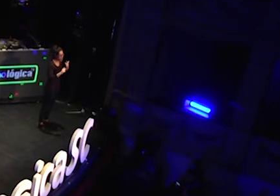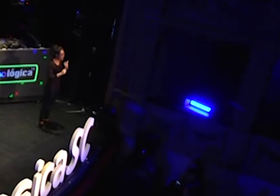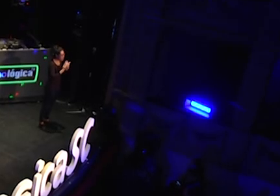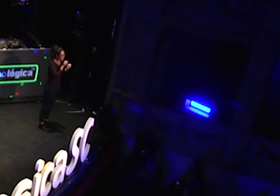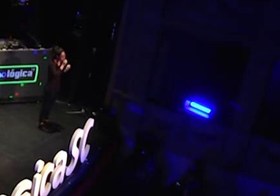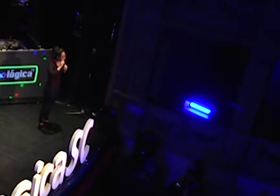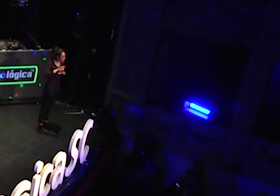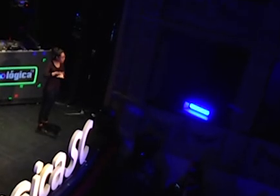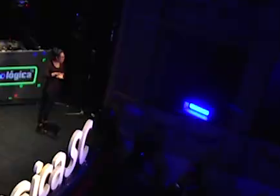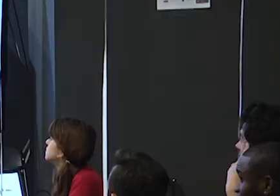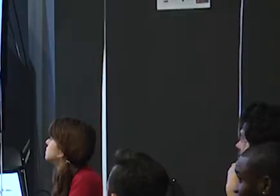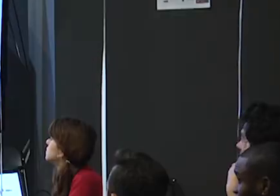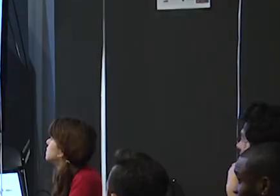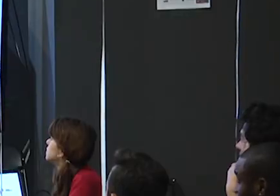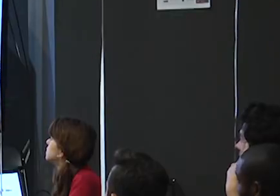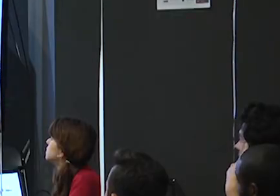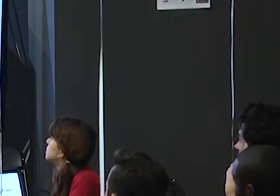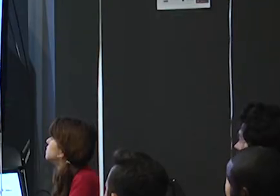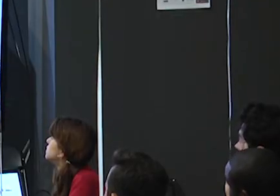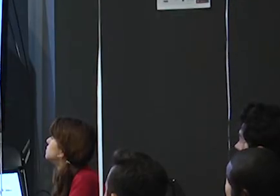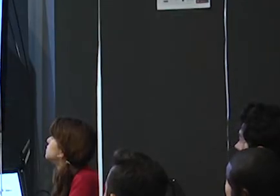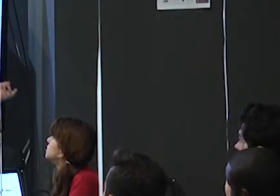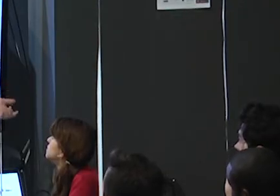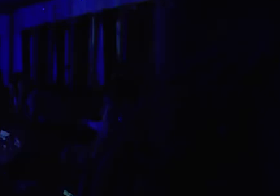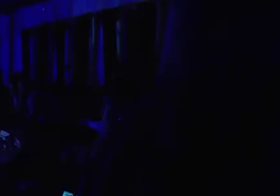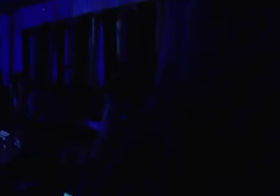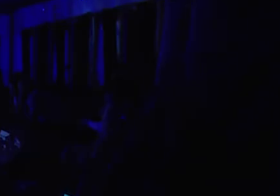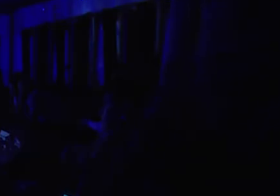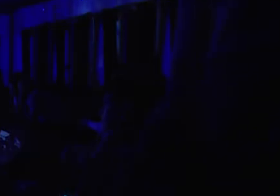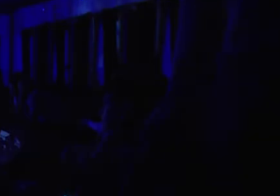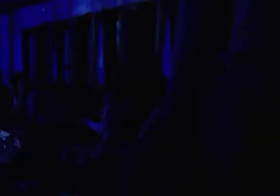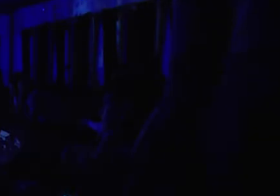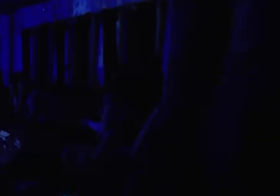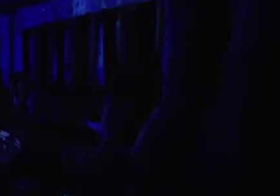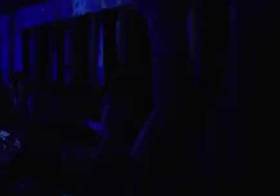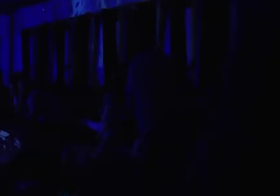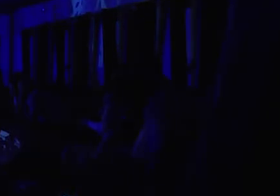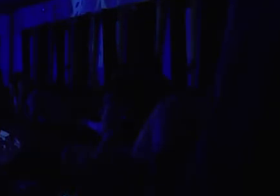que contribuyan a diversificar la economía y generar empleo en la industria del conocimiento.